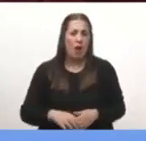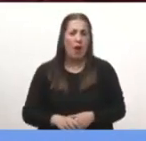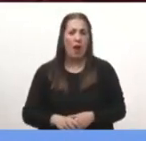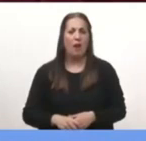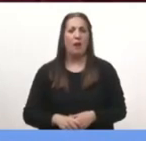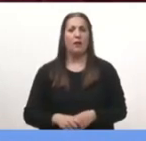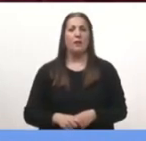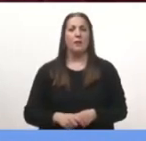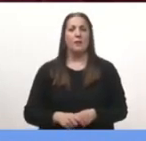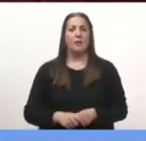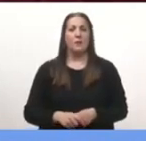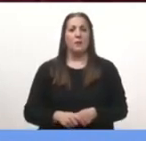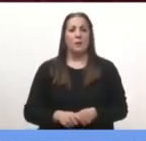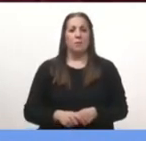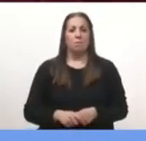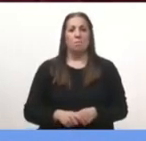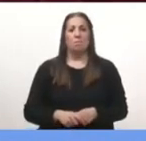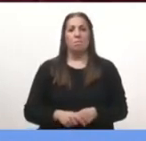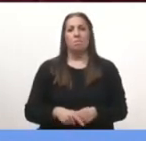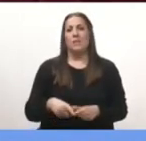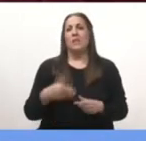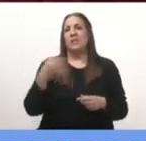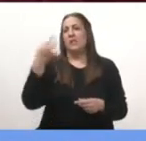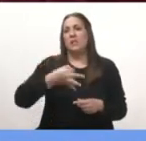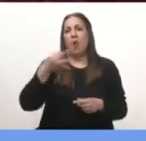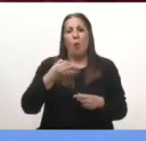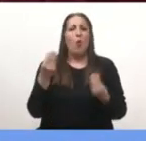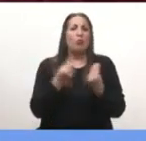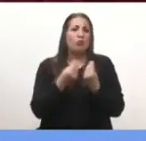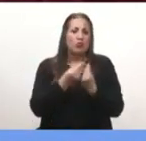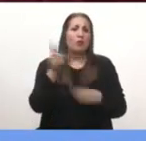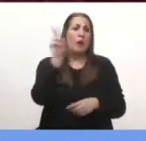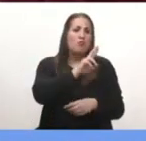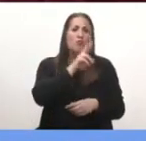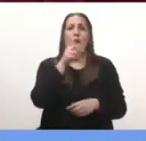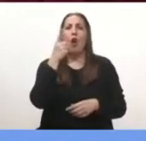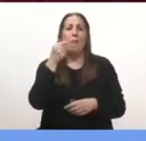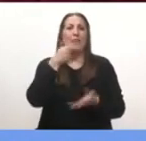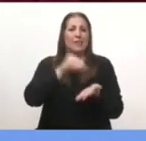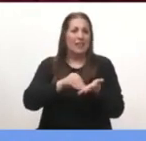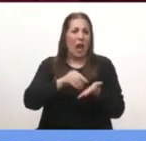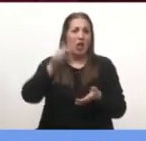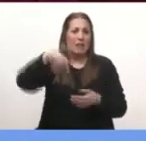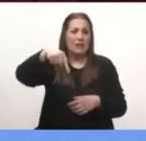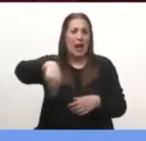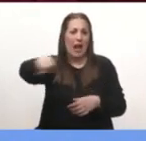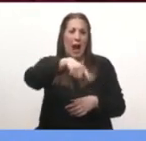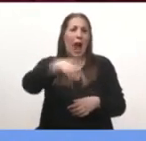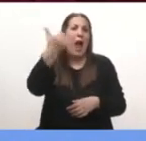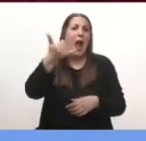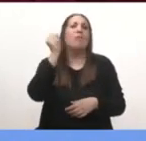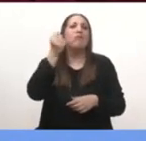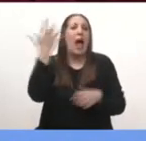uno de los Y seguramente muchas y muchos senadores que están aquí han compartido momentos y vivencias con